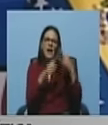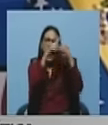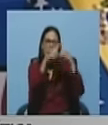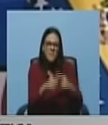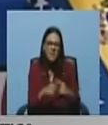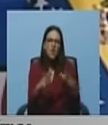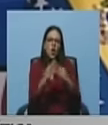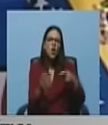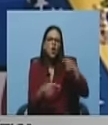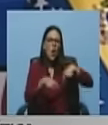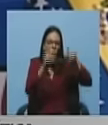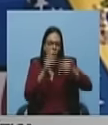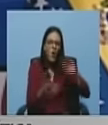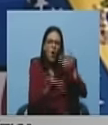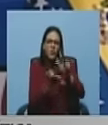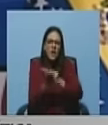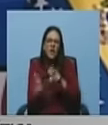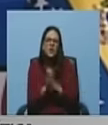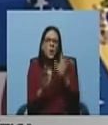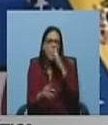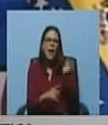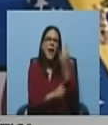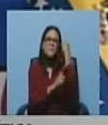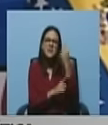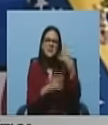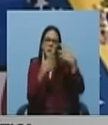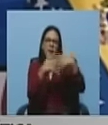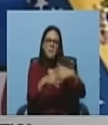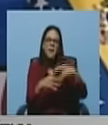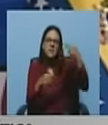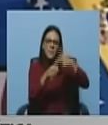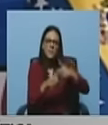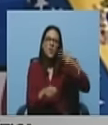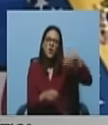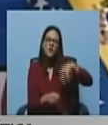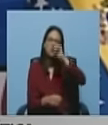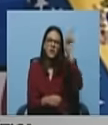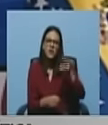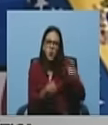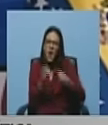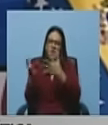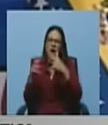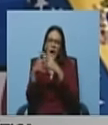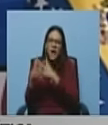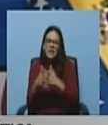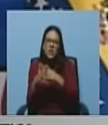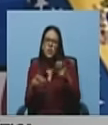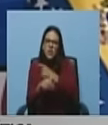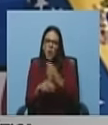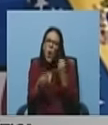los contratos de la principal industria del país al gobierno de los Estados Unidos